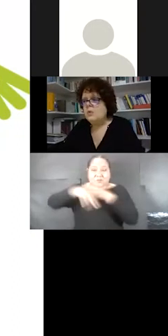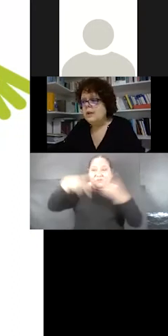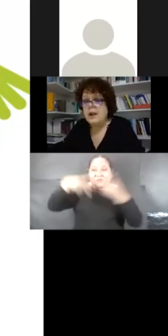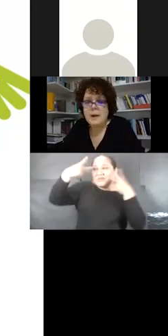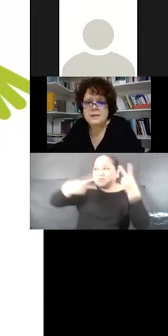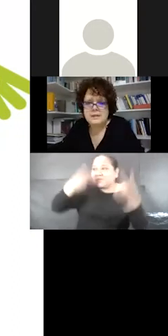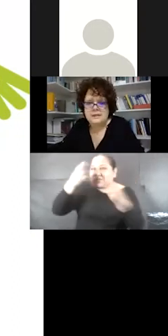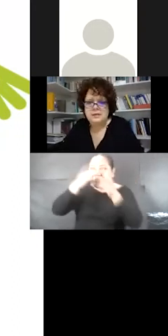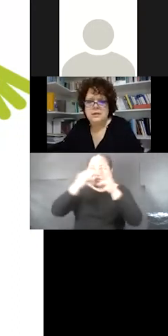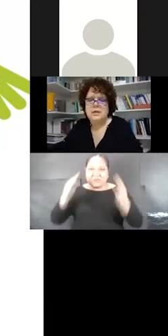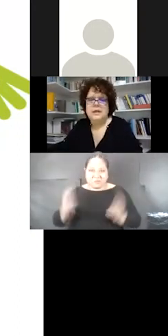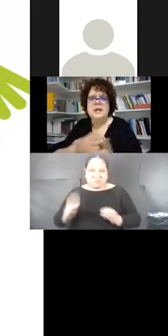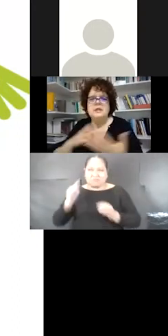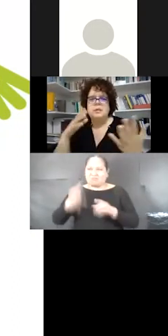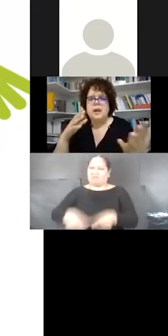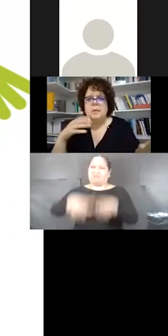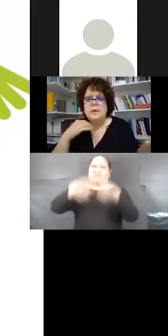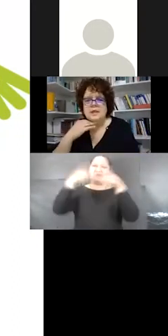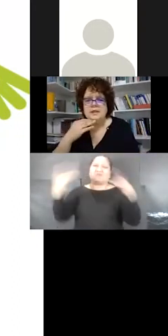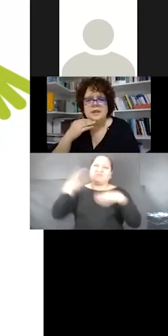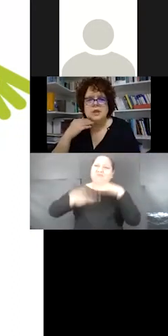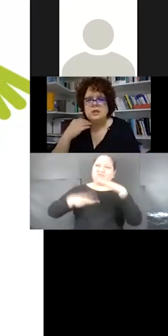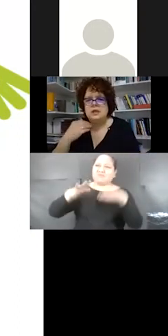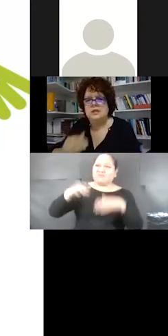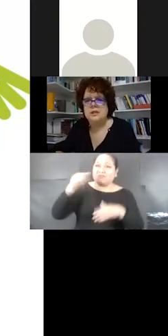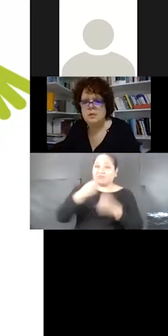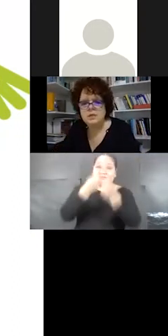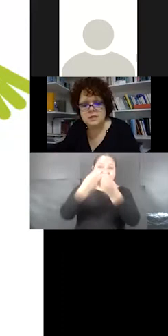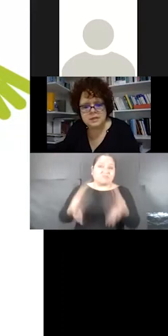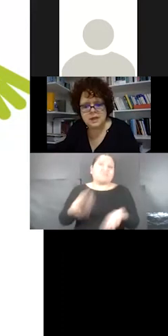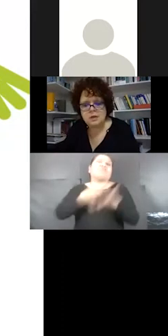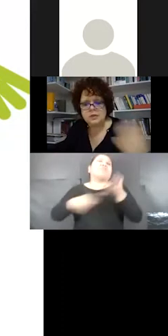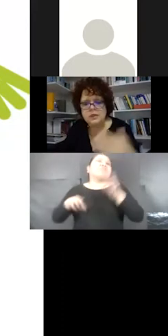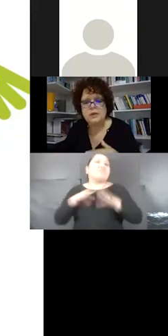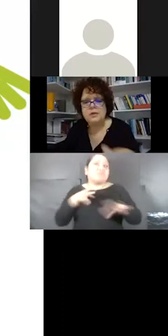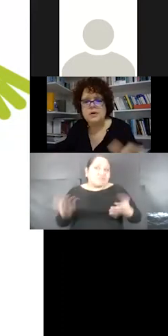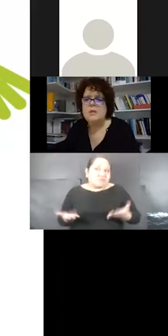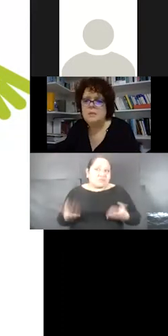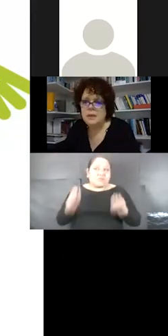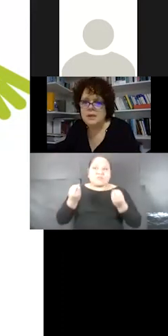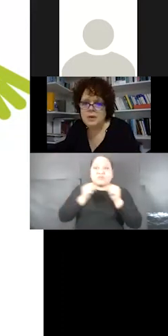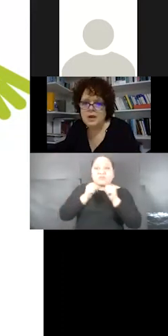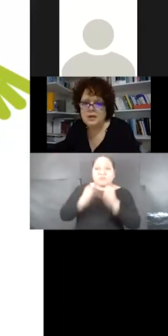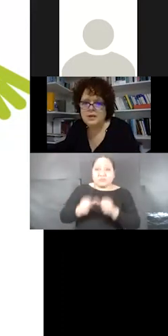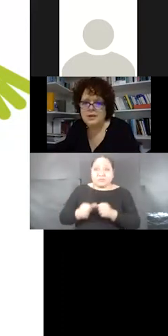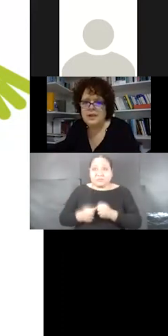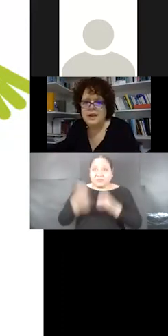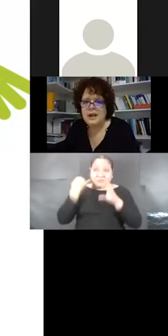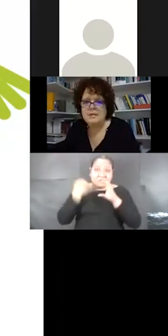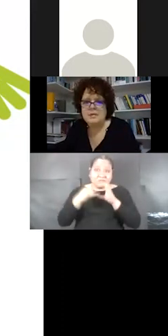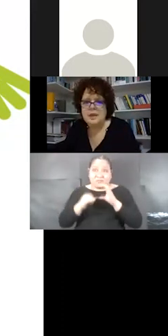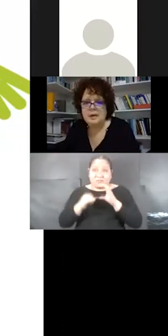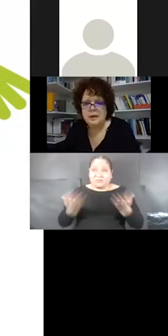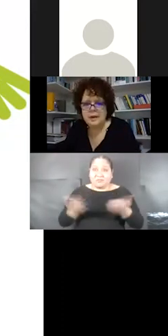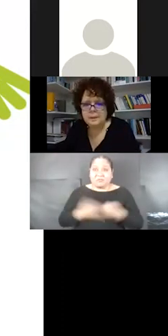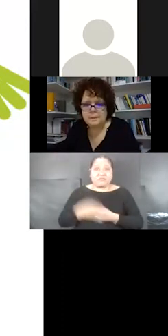un gran avance, ¿no? Y eso para no perderse, cómo se está continuando, vía virtual, ¿no? Acá